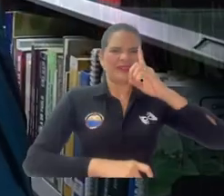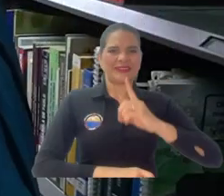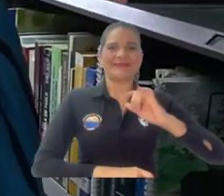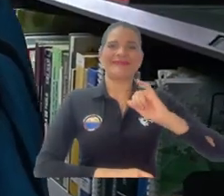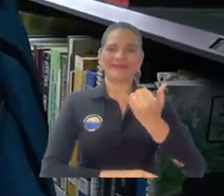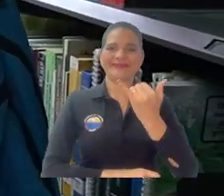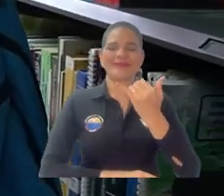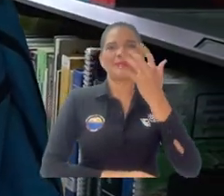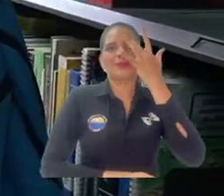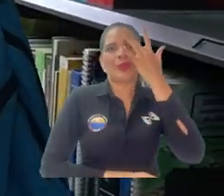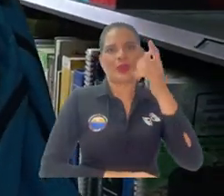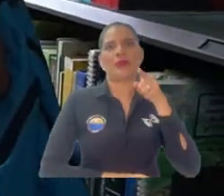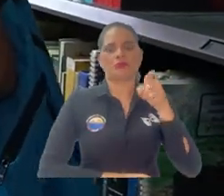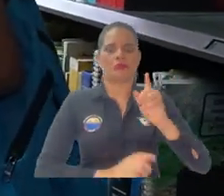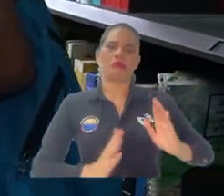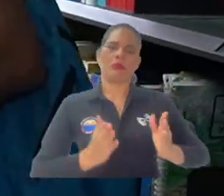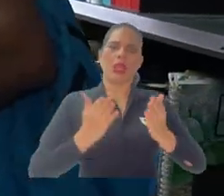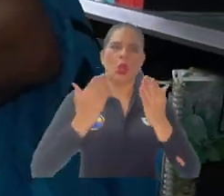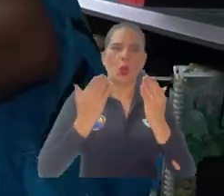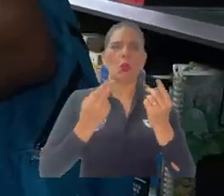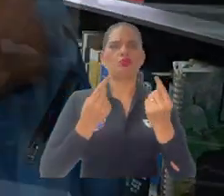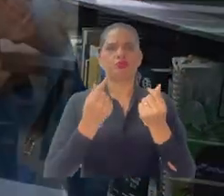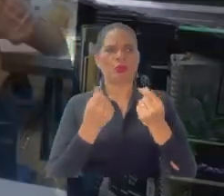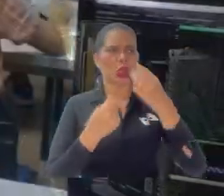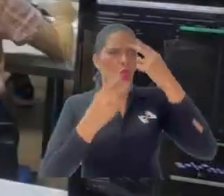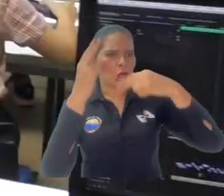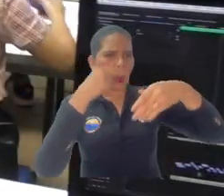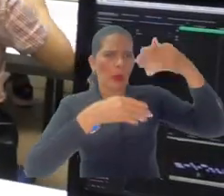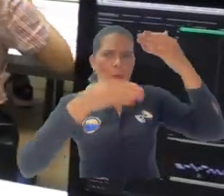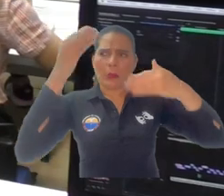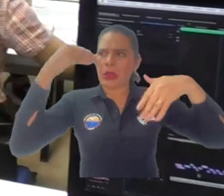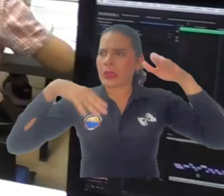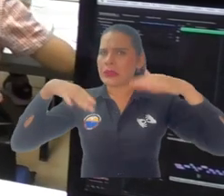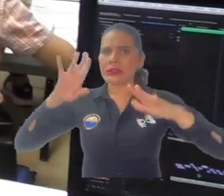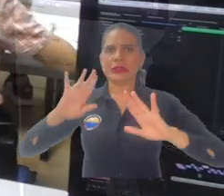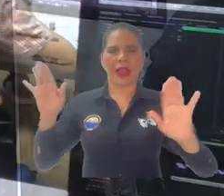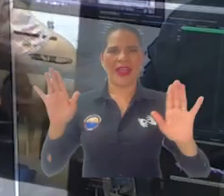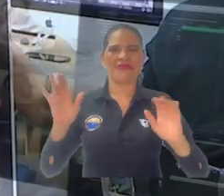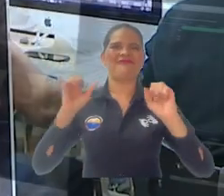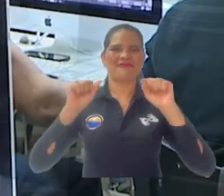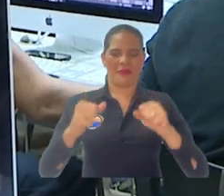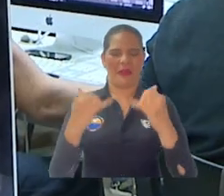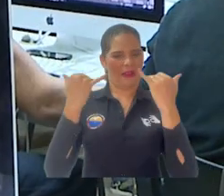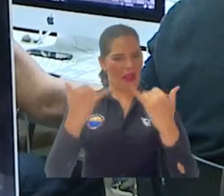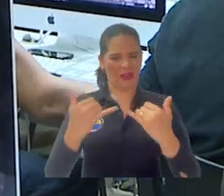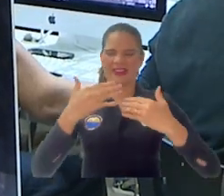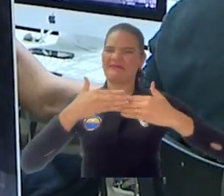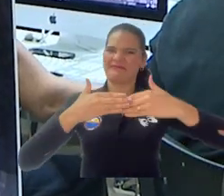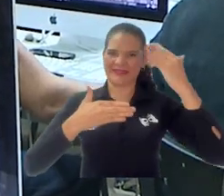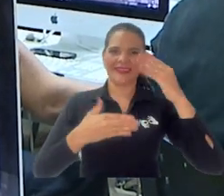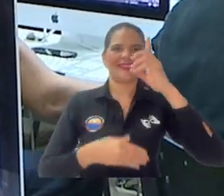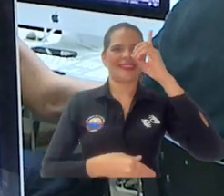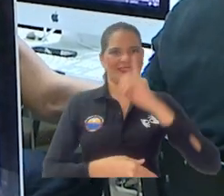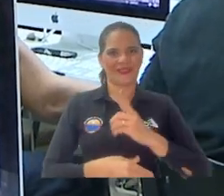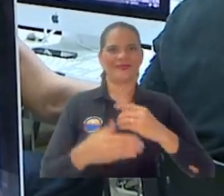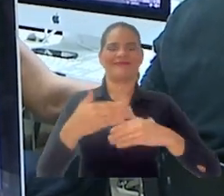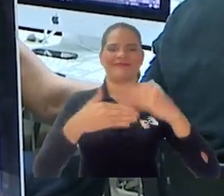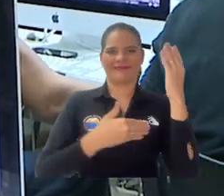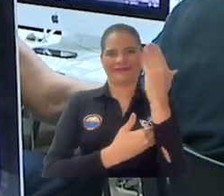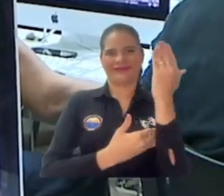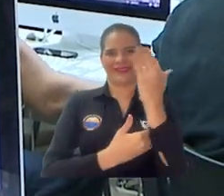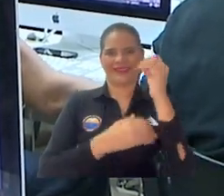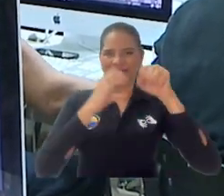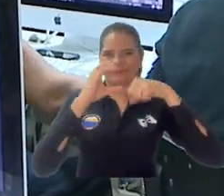más tiempo libre, una situación económica más estable y sus hijos ya grandes, consideró que este era el momento para